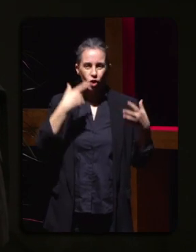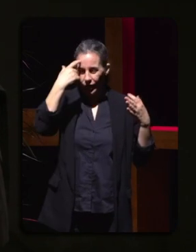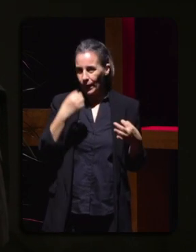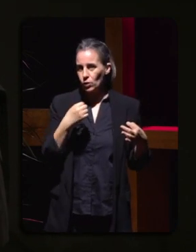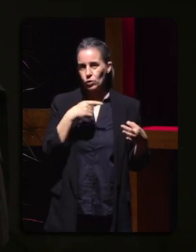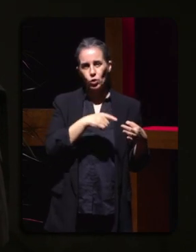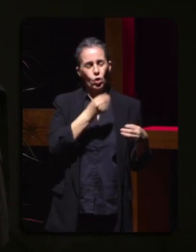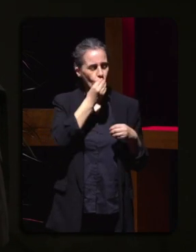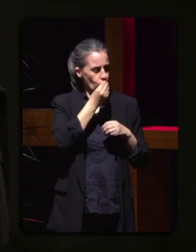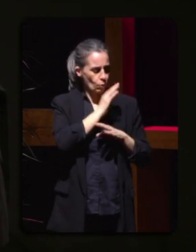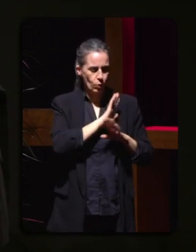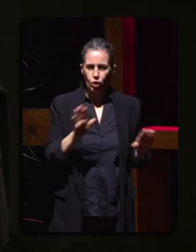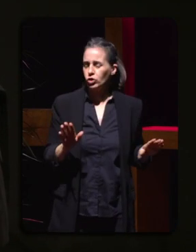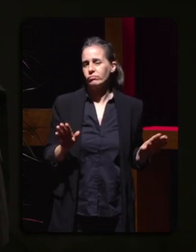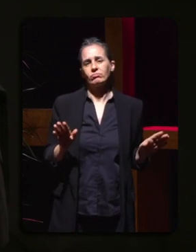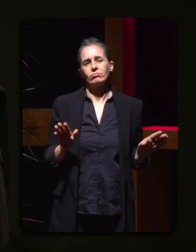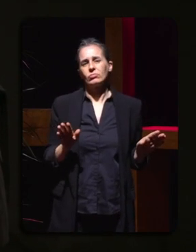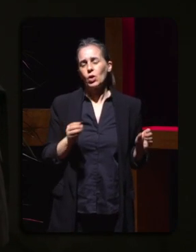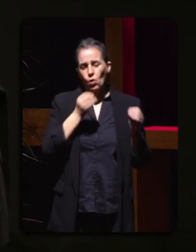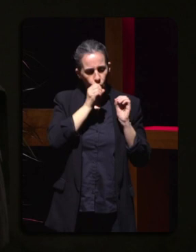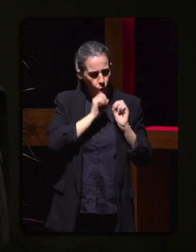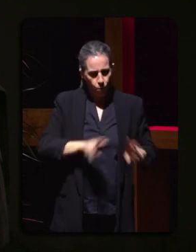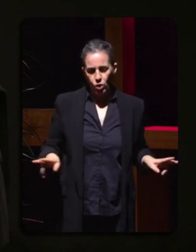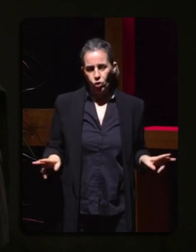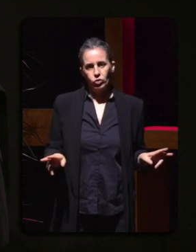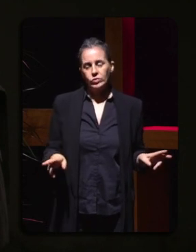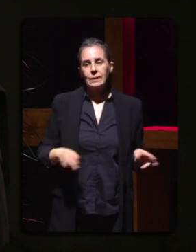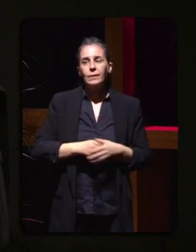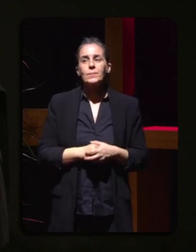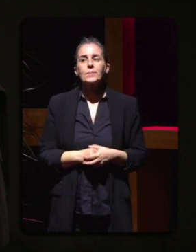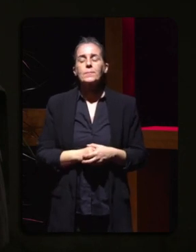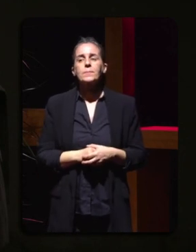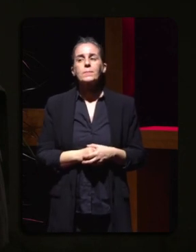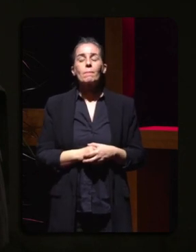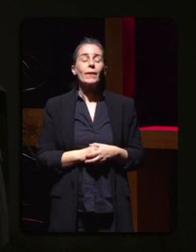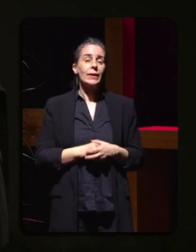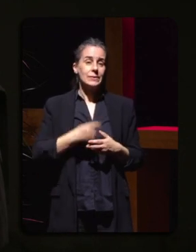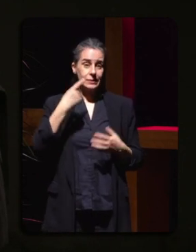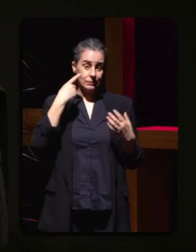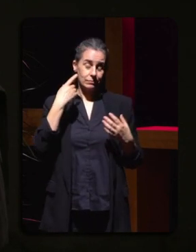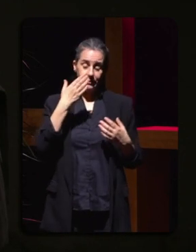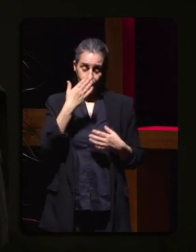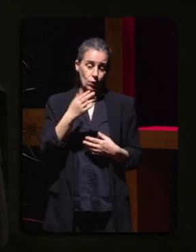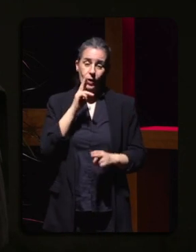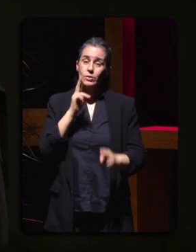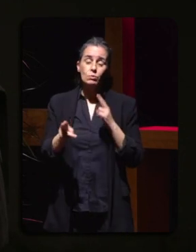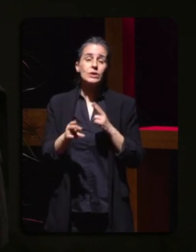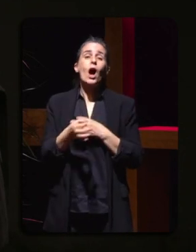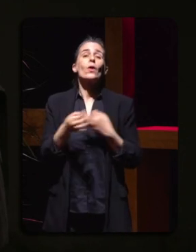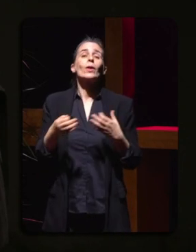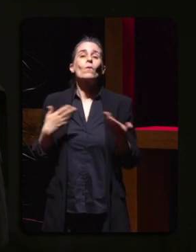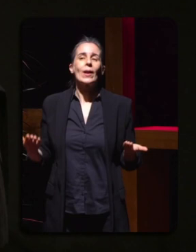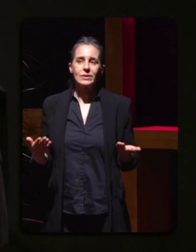sándwich posible porque Es verdad que la respuesta yo sé la respuesta correcta a esta pregunta es decir